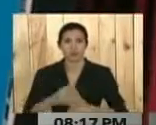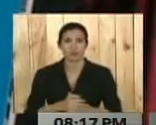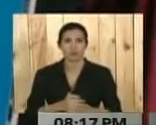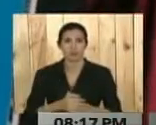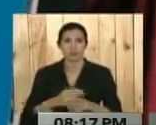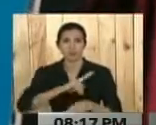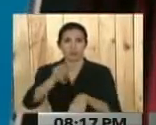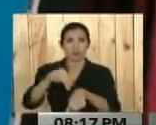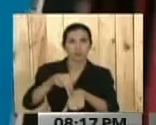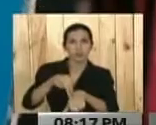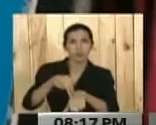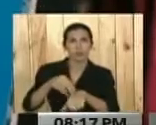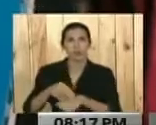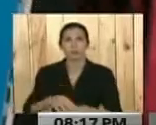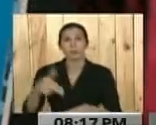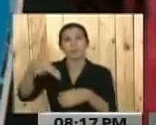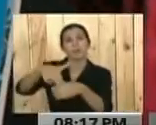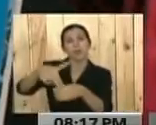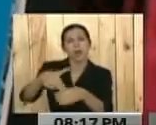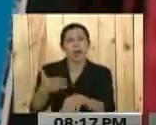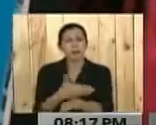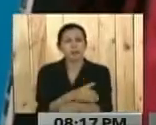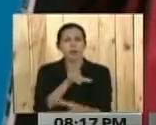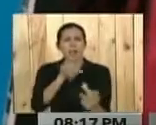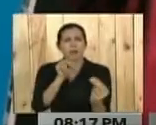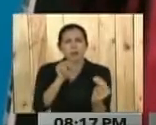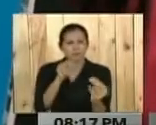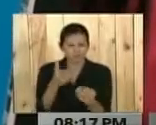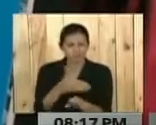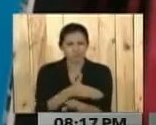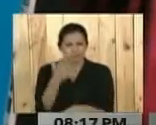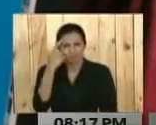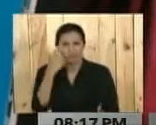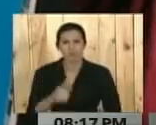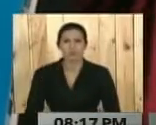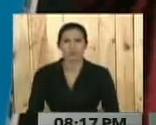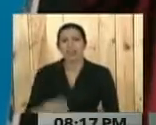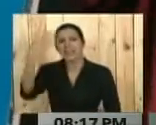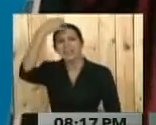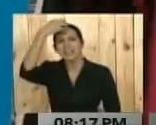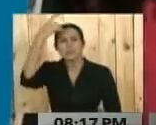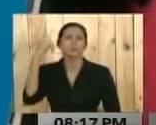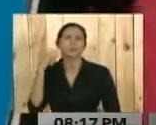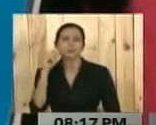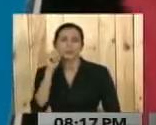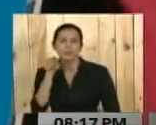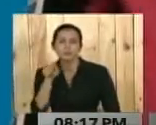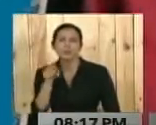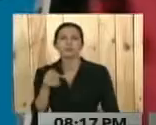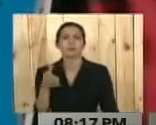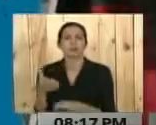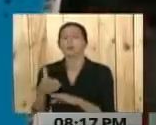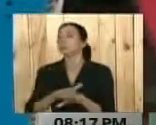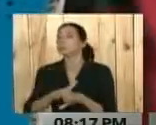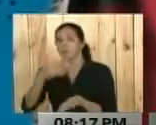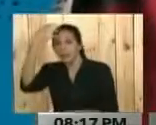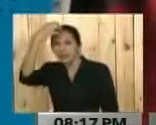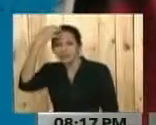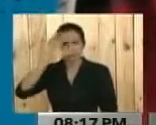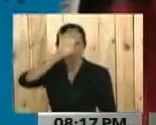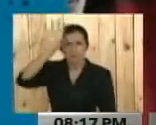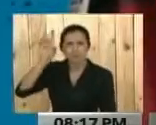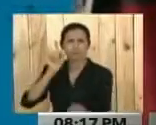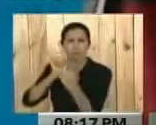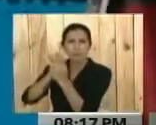Eulogio, lo que estuvimos hablando con reyes, presidentes, con el Ayatola.